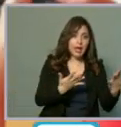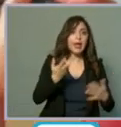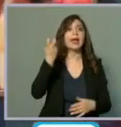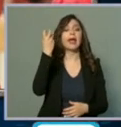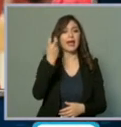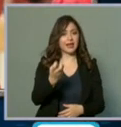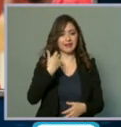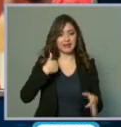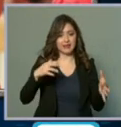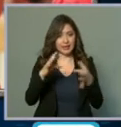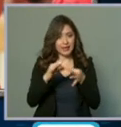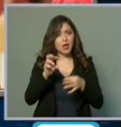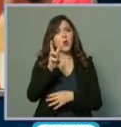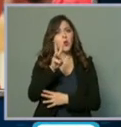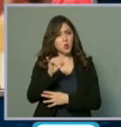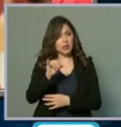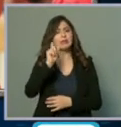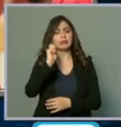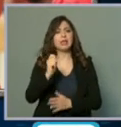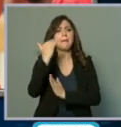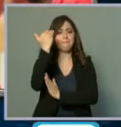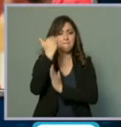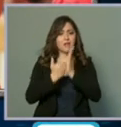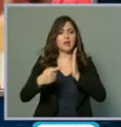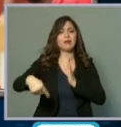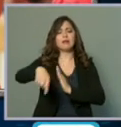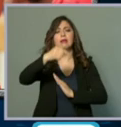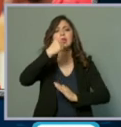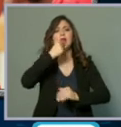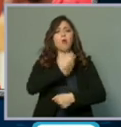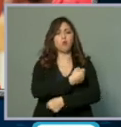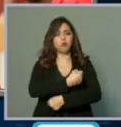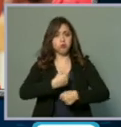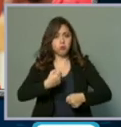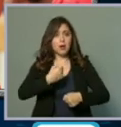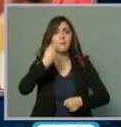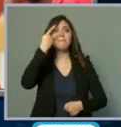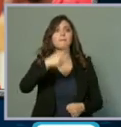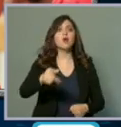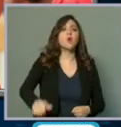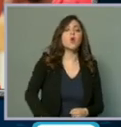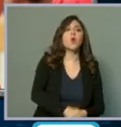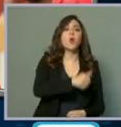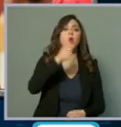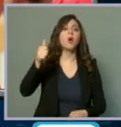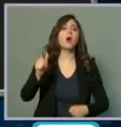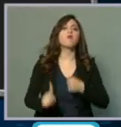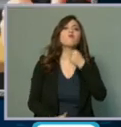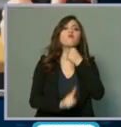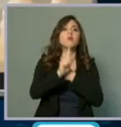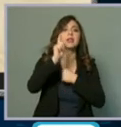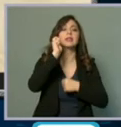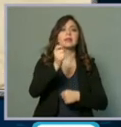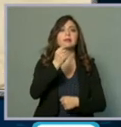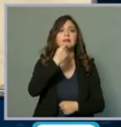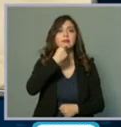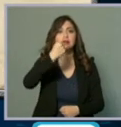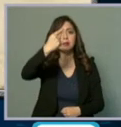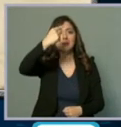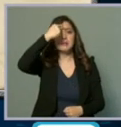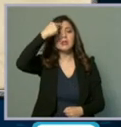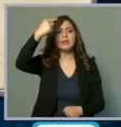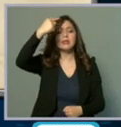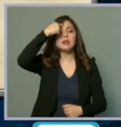y el sedentarismo, pero se puede llegar al extremo en donde existe una adicción a los videojuegos. Esto sí es